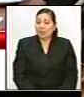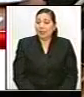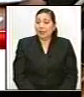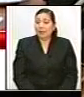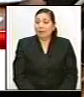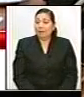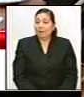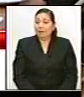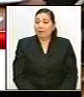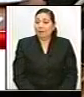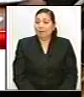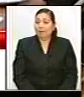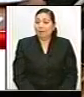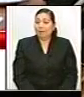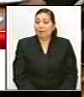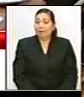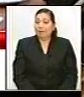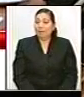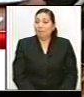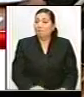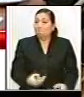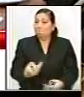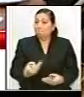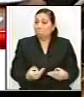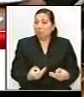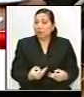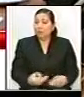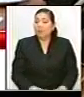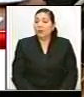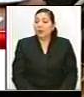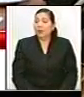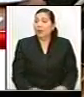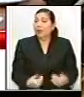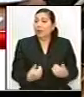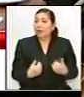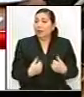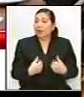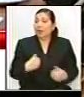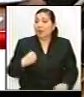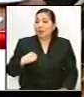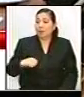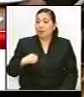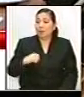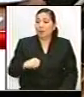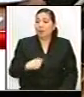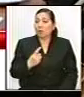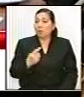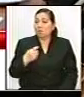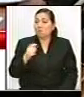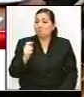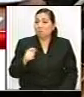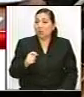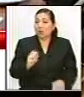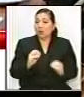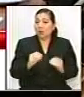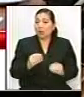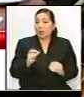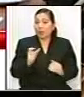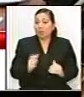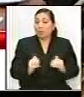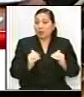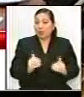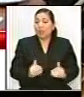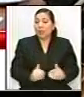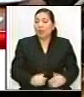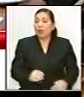y si no saben, de en el presupuesto participativo que tienen las municipalidades, hay un porcentaje que le toca a adulto mayor y otro